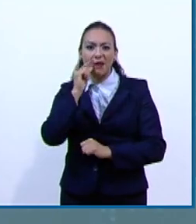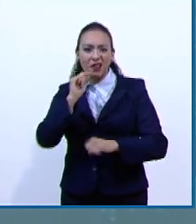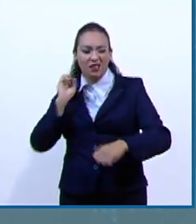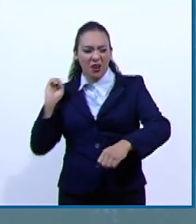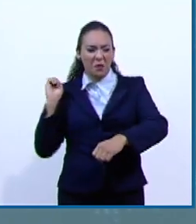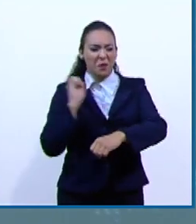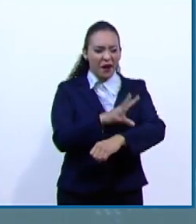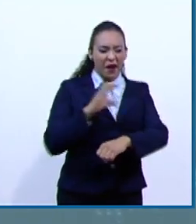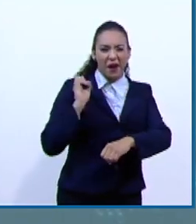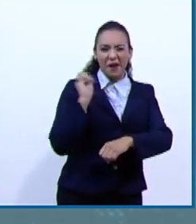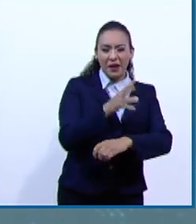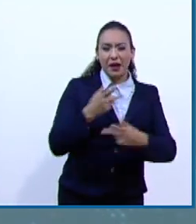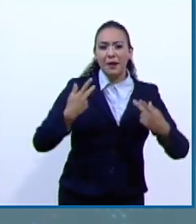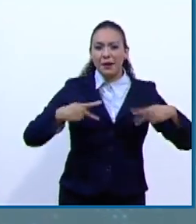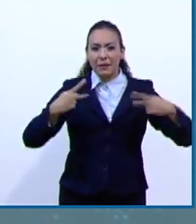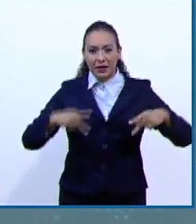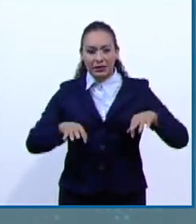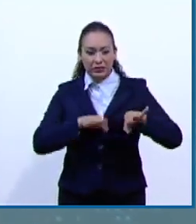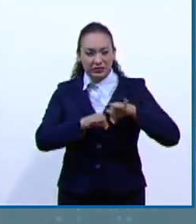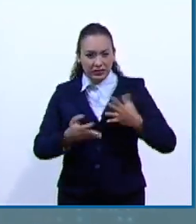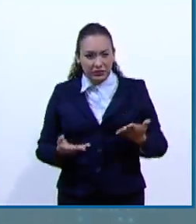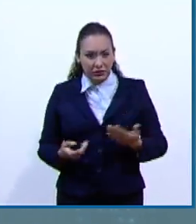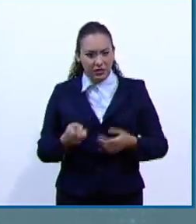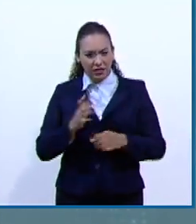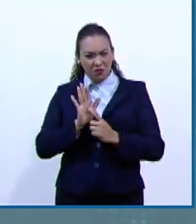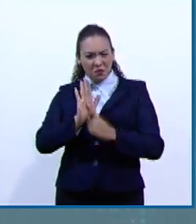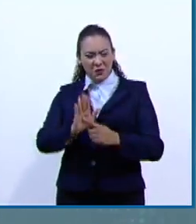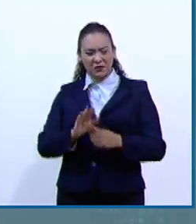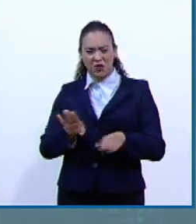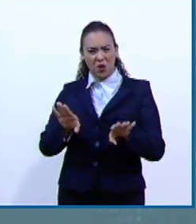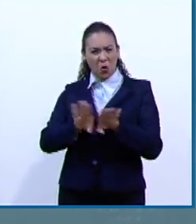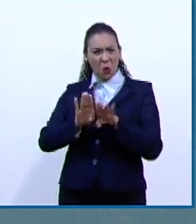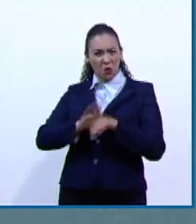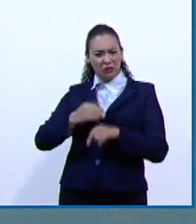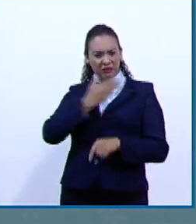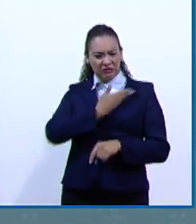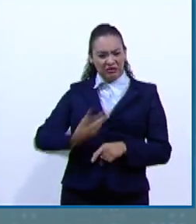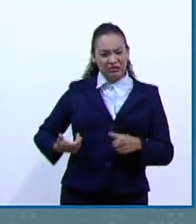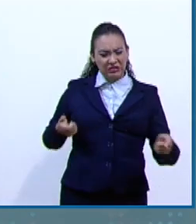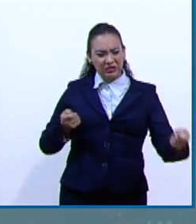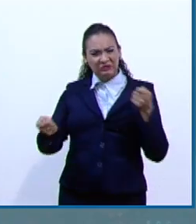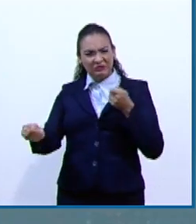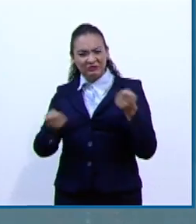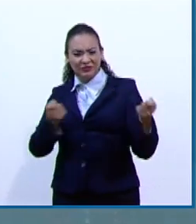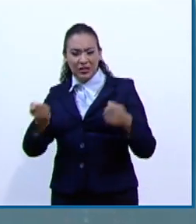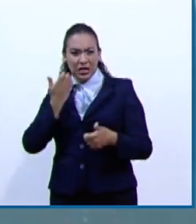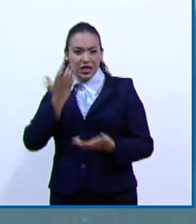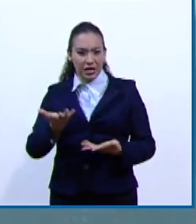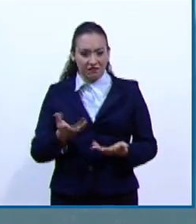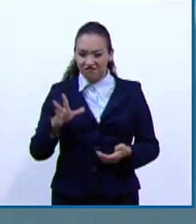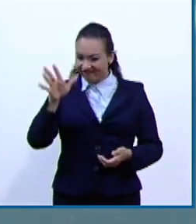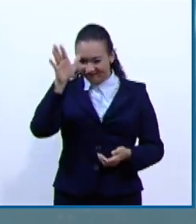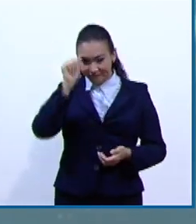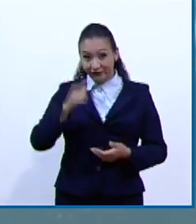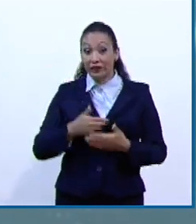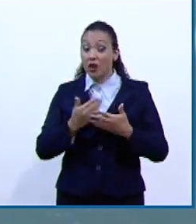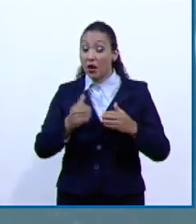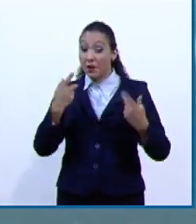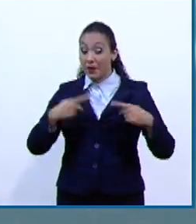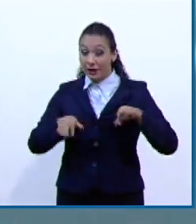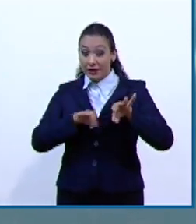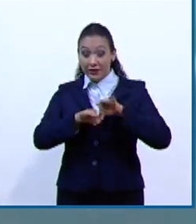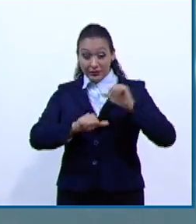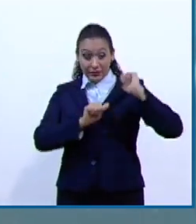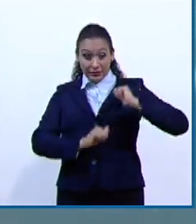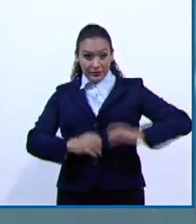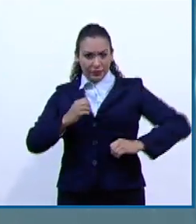trabajadores y las inversiones, lo que refleja el talante autoritario de este gobierno. Precisa que los integrantes del Poder Judicial han